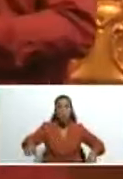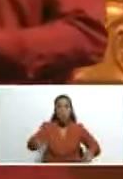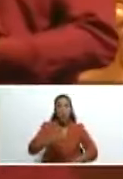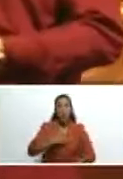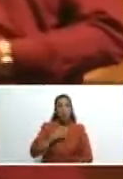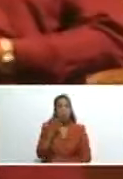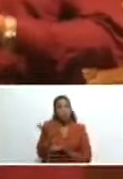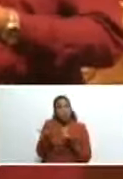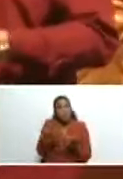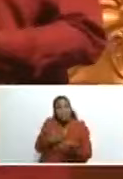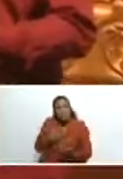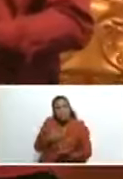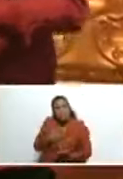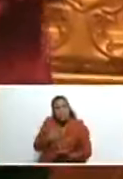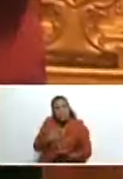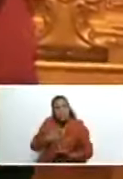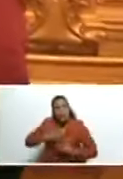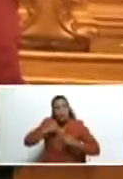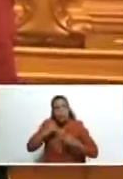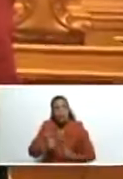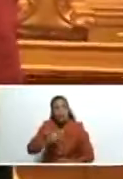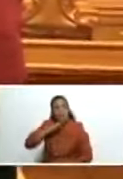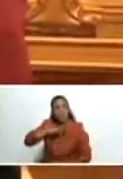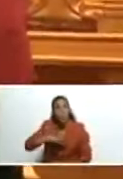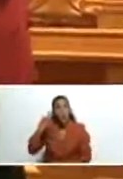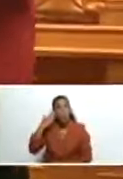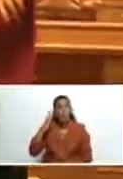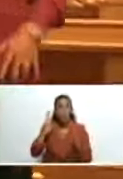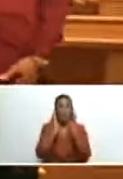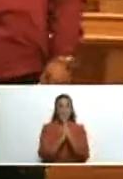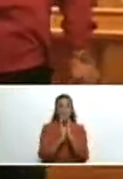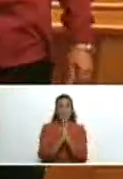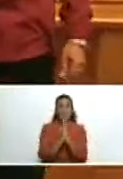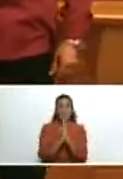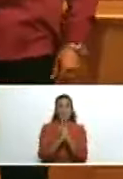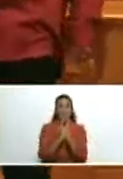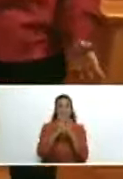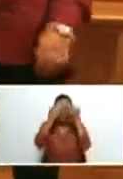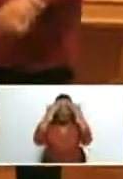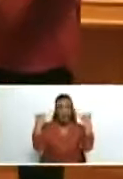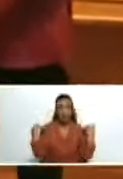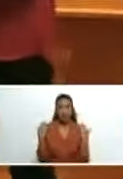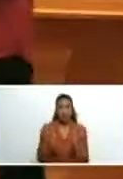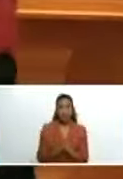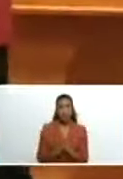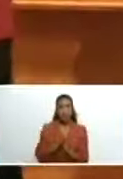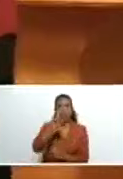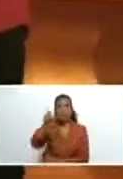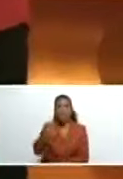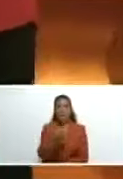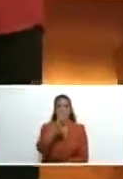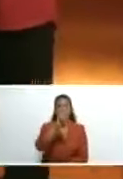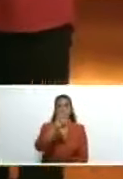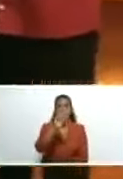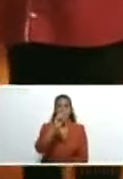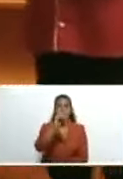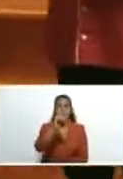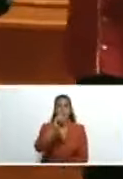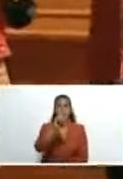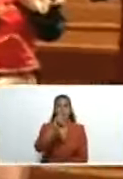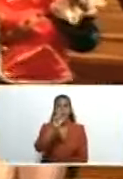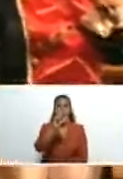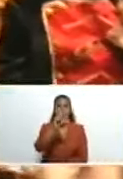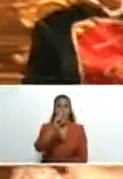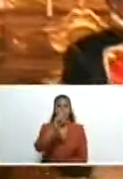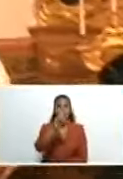el calor y la fuerza de la historia. Esa es la Virgen de Guadalupe. La Virgen de Guadalupe. Mira, tan milagrosa la Virgen de